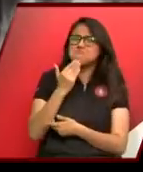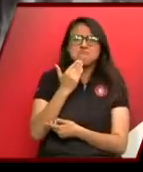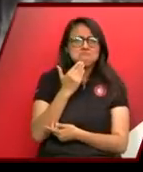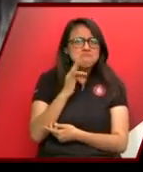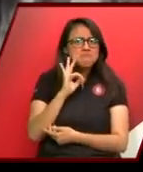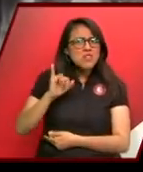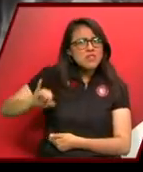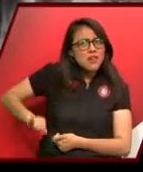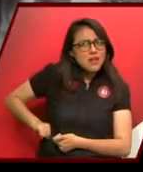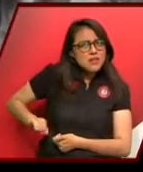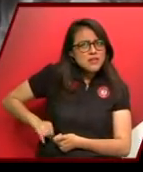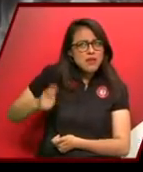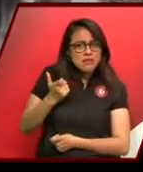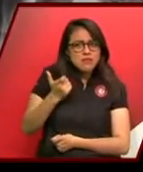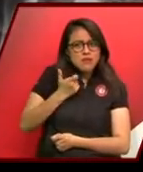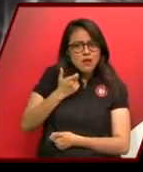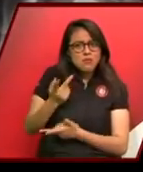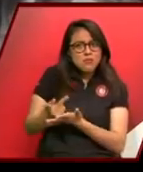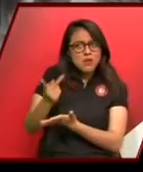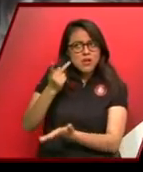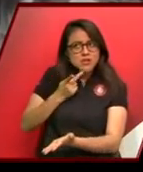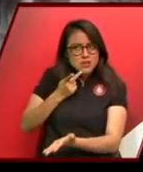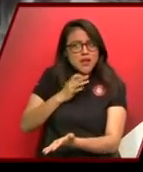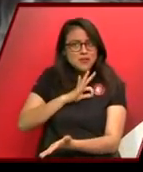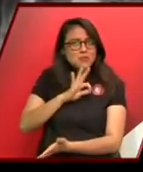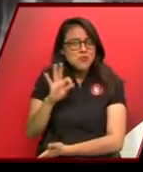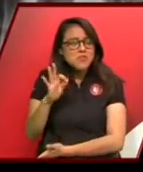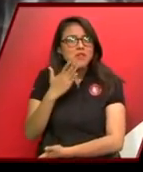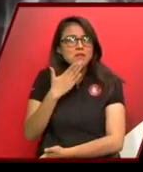digo, dinero que me prestan, pues ahí puedo